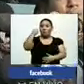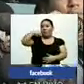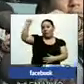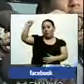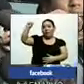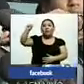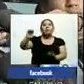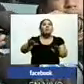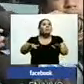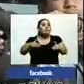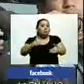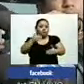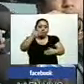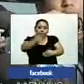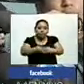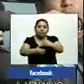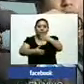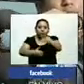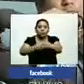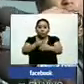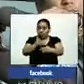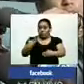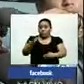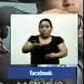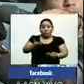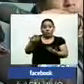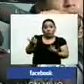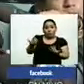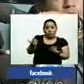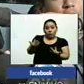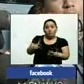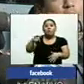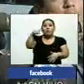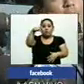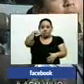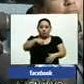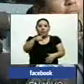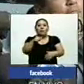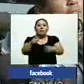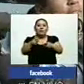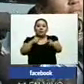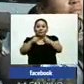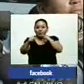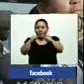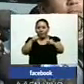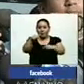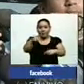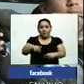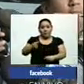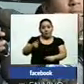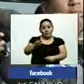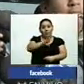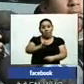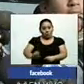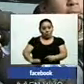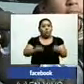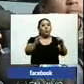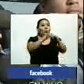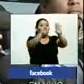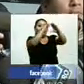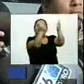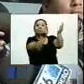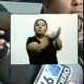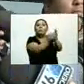rebelde. El proceso debe continuar. Nosotros esperamos que la institucionalidad, tanto nacional como internacional, funcione.